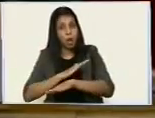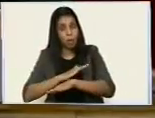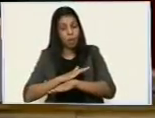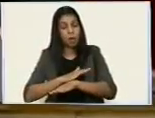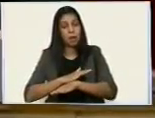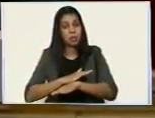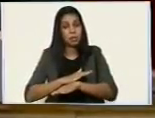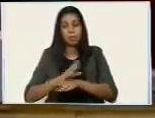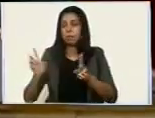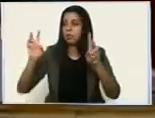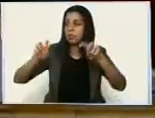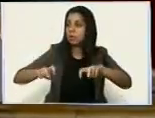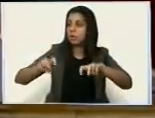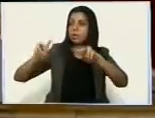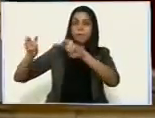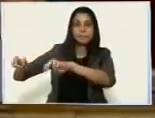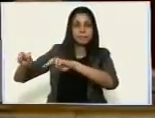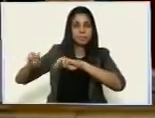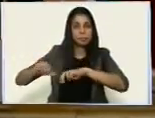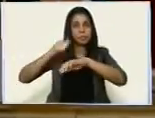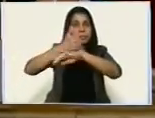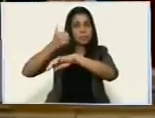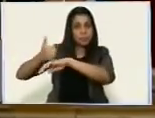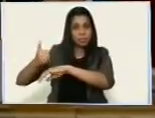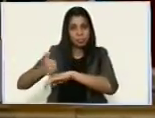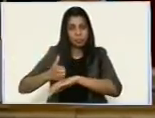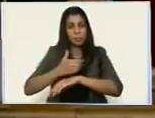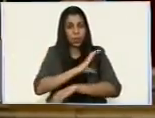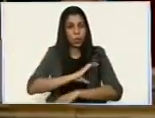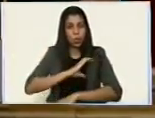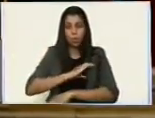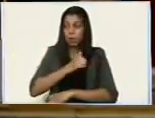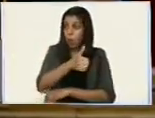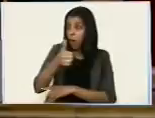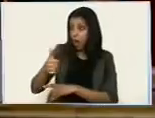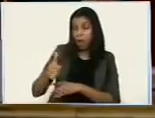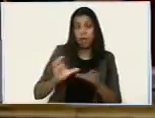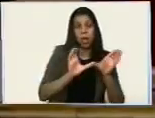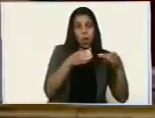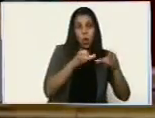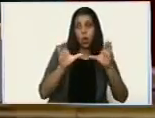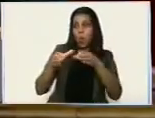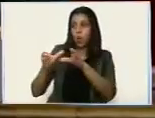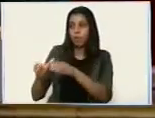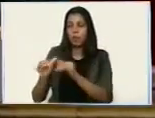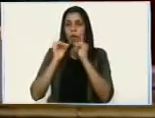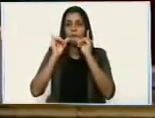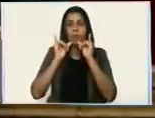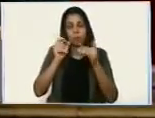los presidentes de las comisiones, ya llevemos, cada comisión lleve ese material.